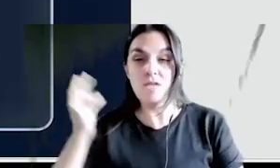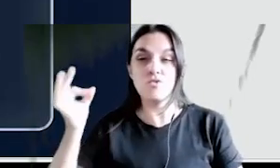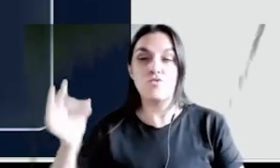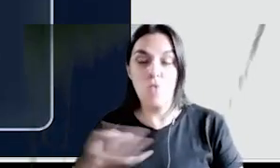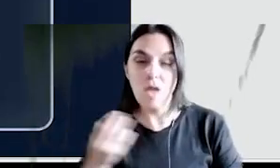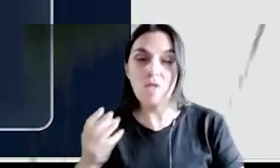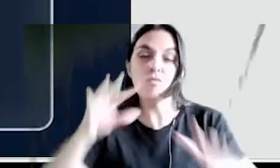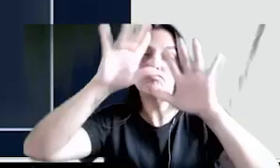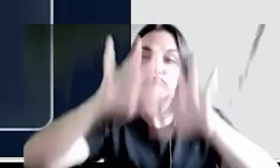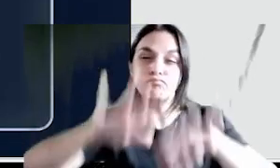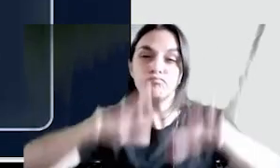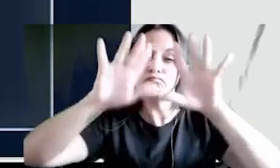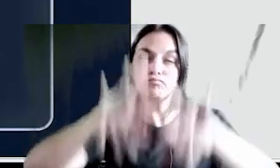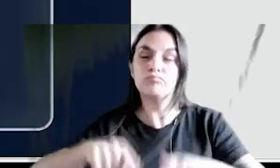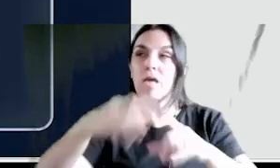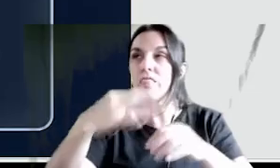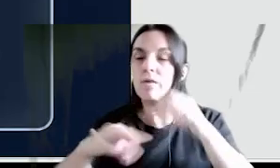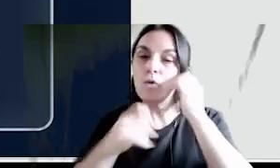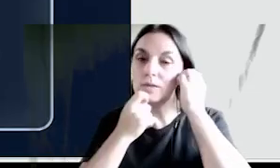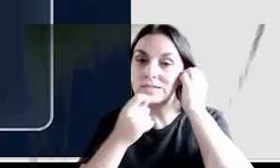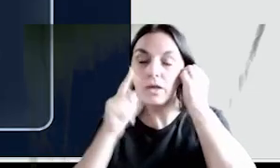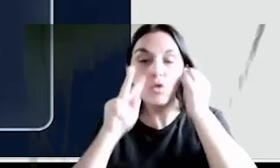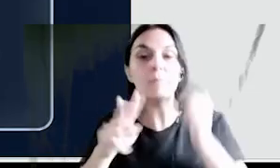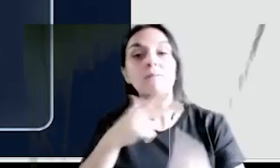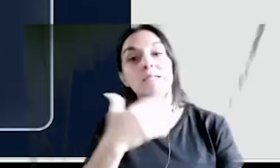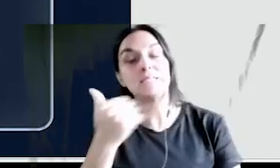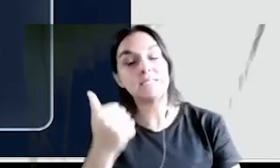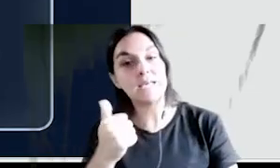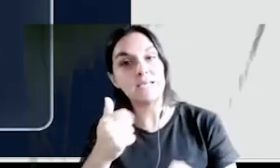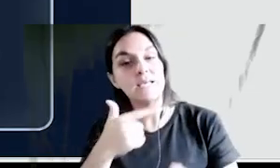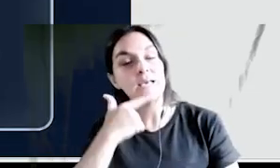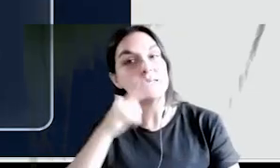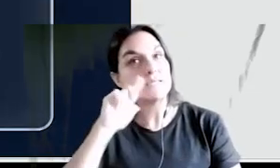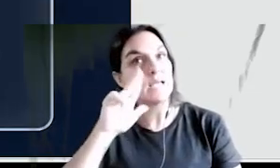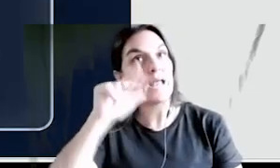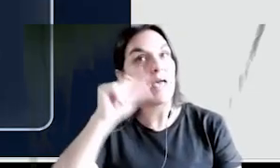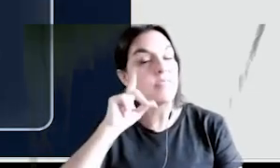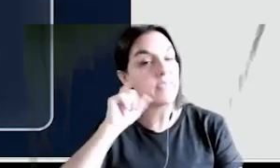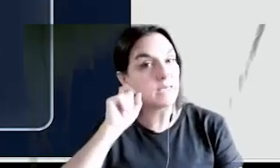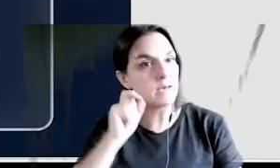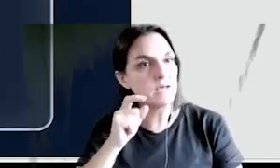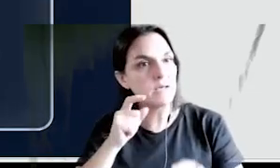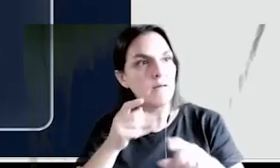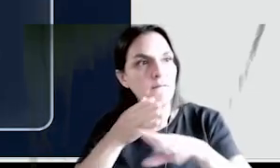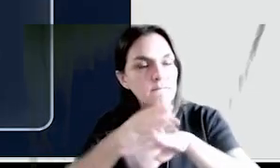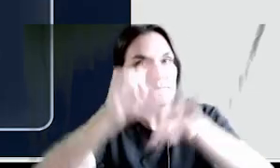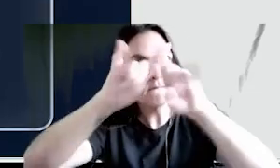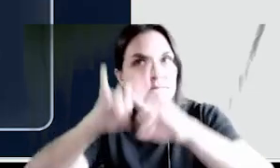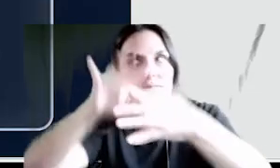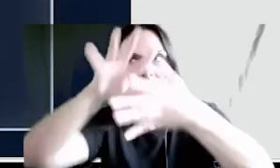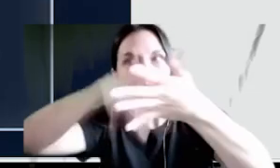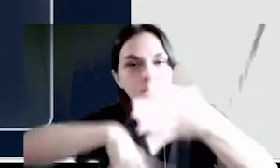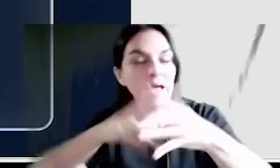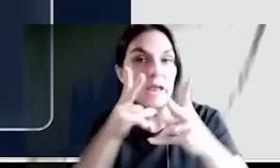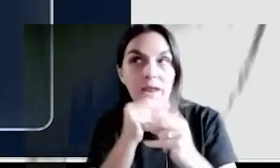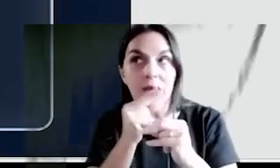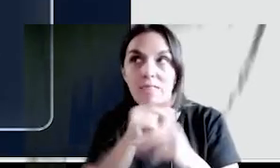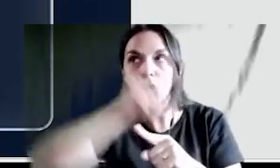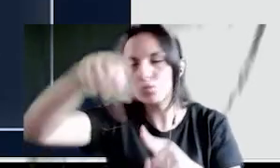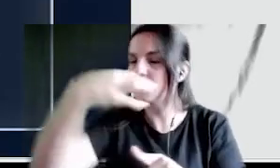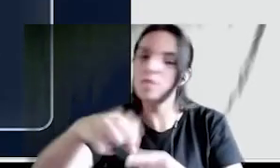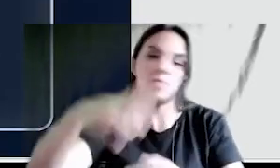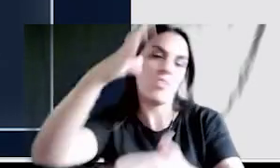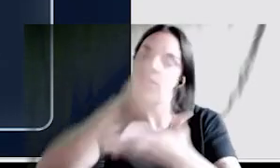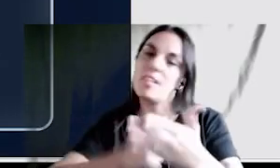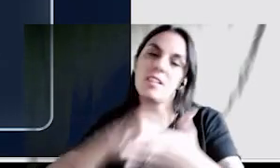no entraron al CIRADIG del 2026, el organismo no les toma las deducciones de carga de familia, porque espera que ustedes las confirmen.